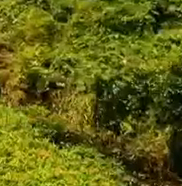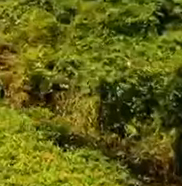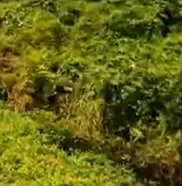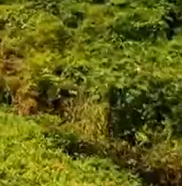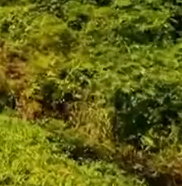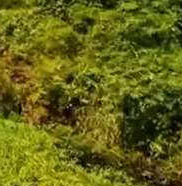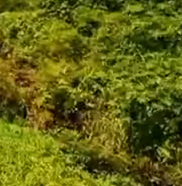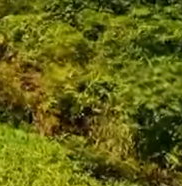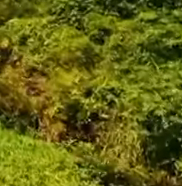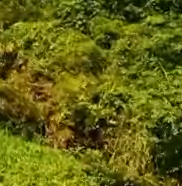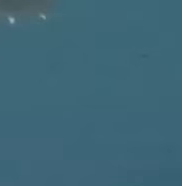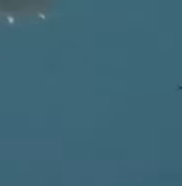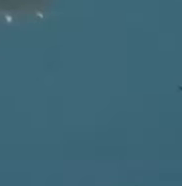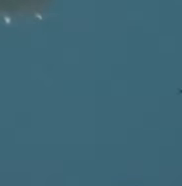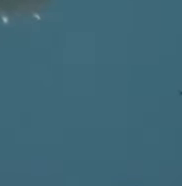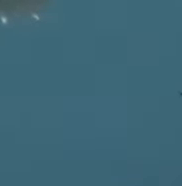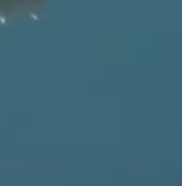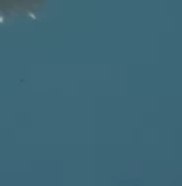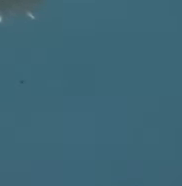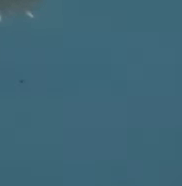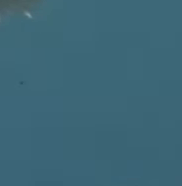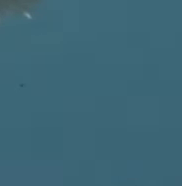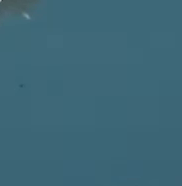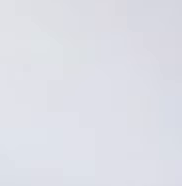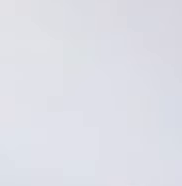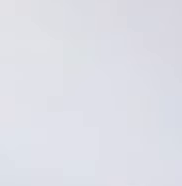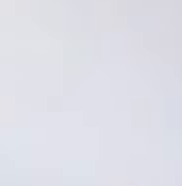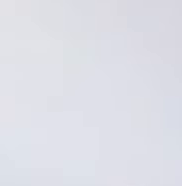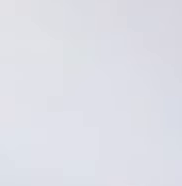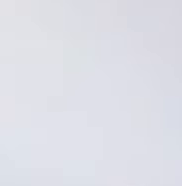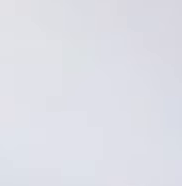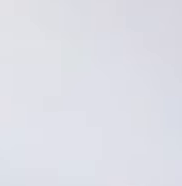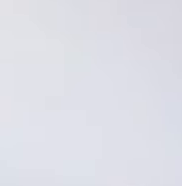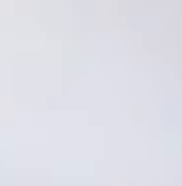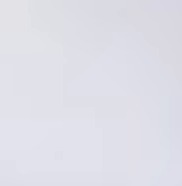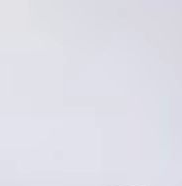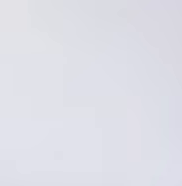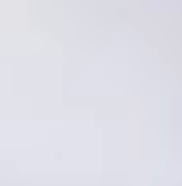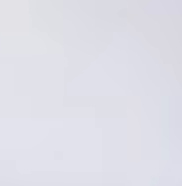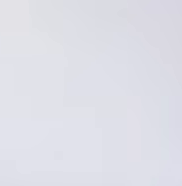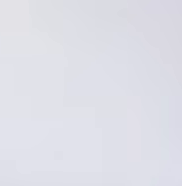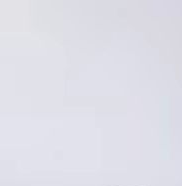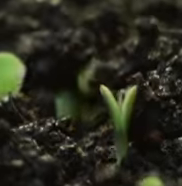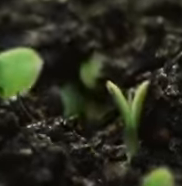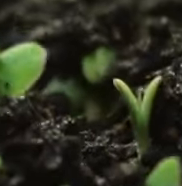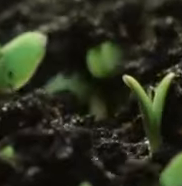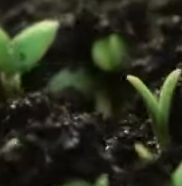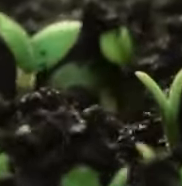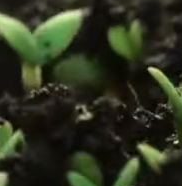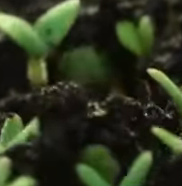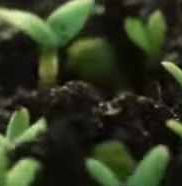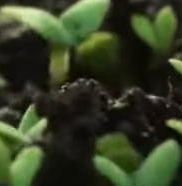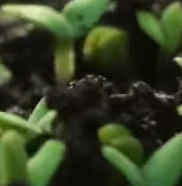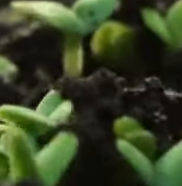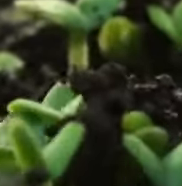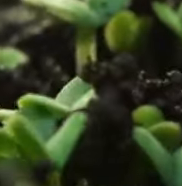Noticias Caracol está listo para cubrir el más importante evento del medio ambiente del mundo, la COP16.